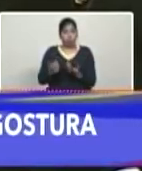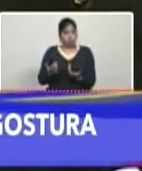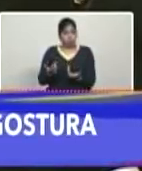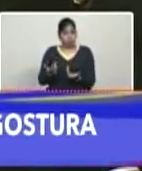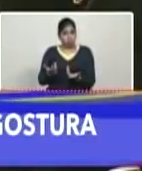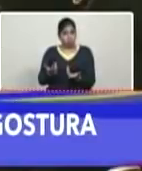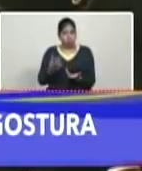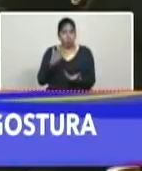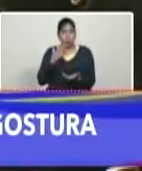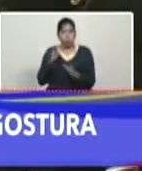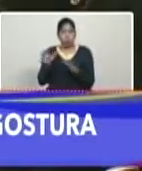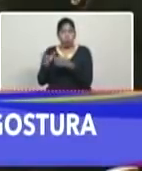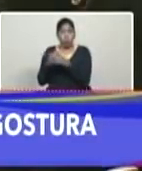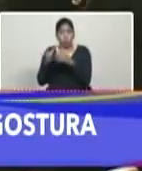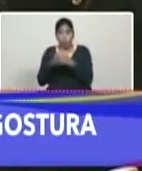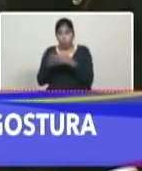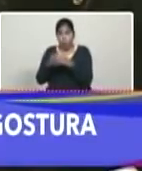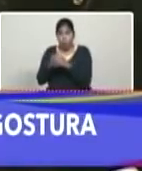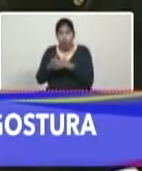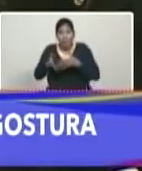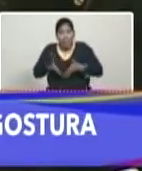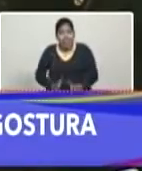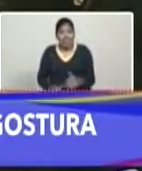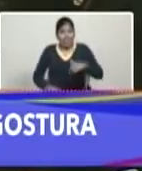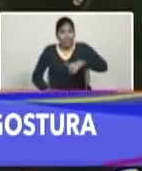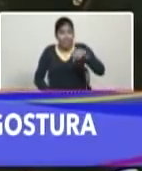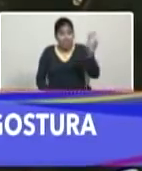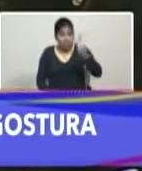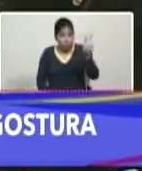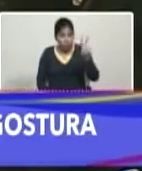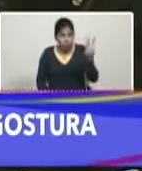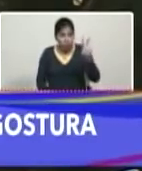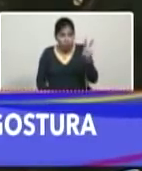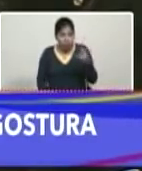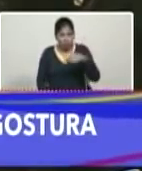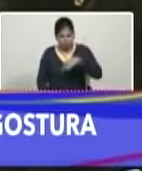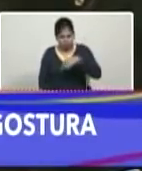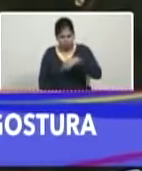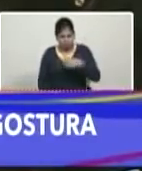que un grupo de personas nacidas en Venezuela,